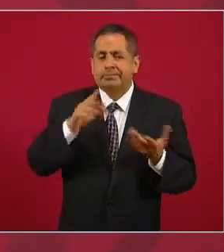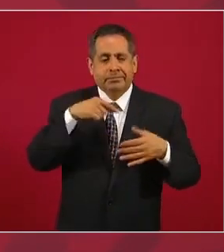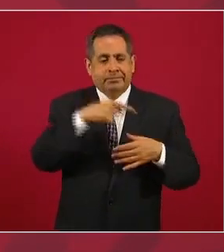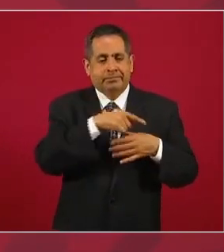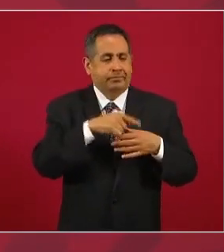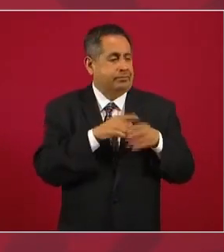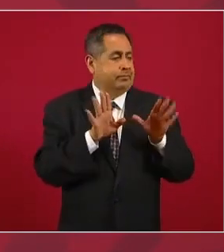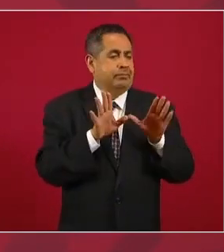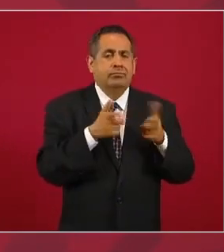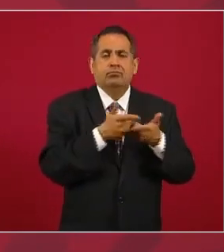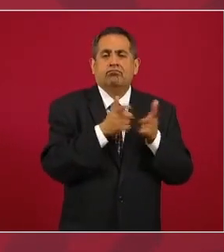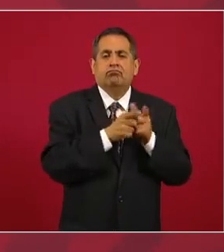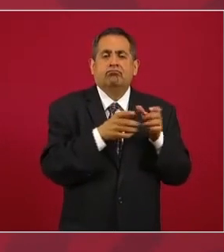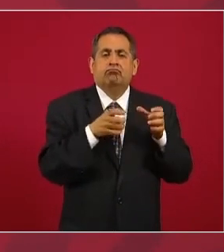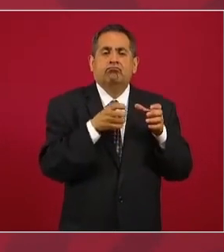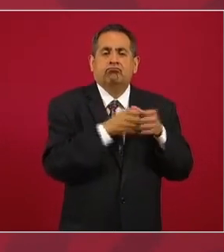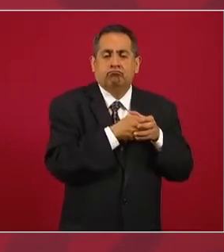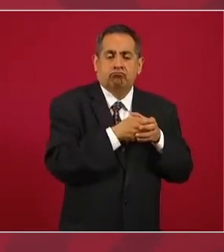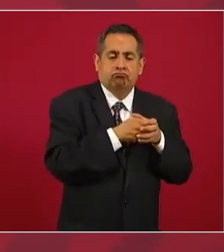círculos